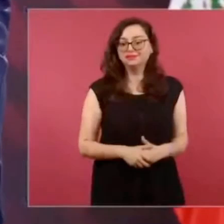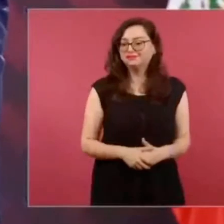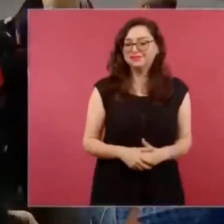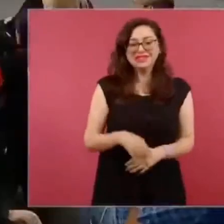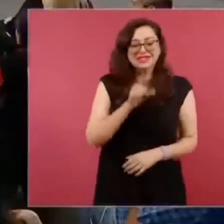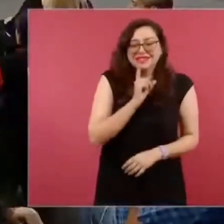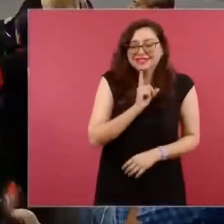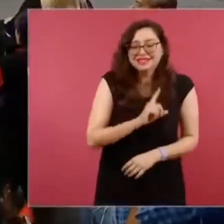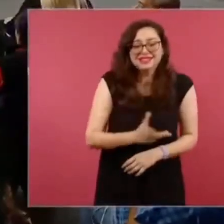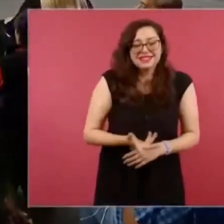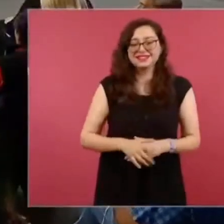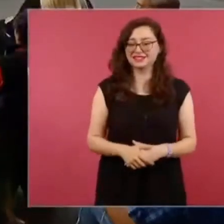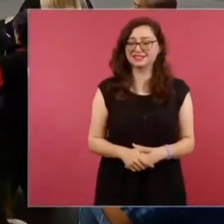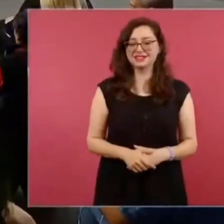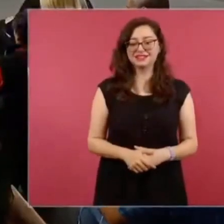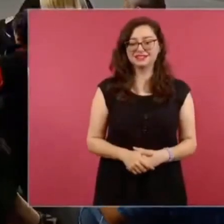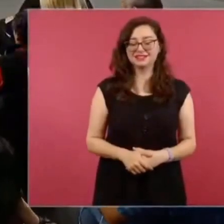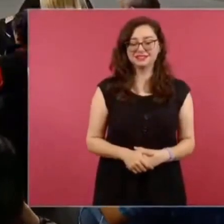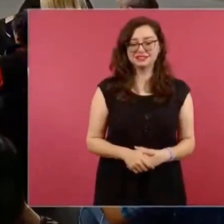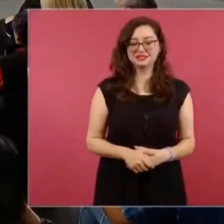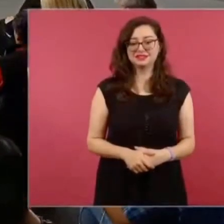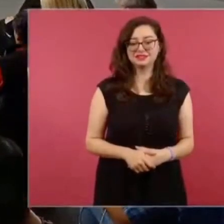no,